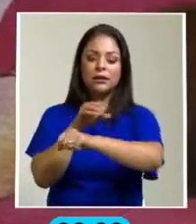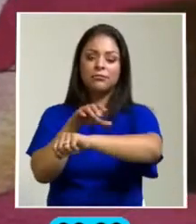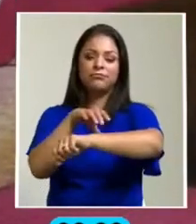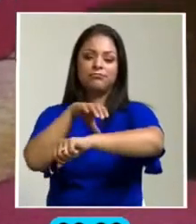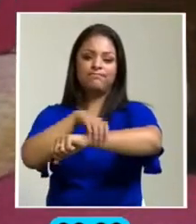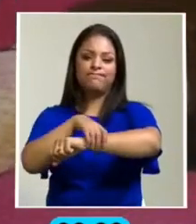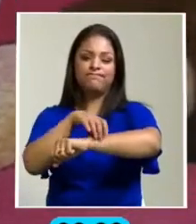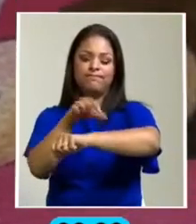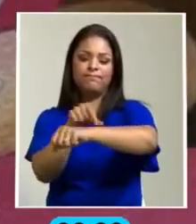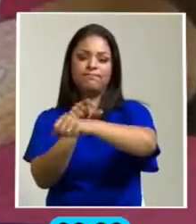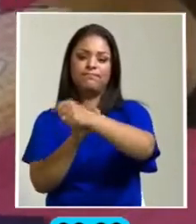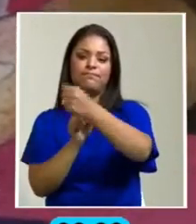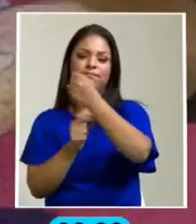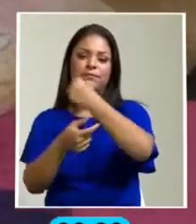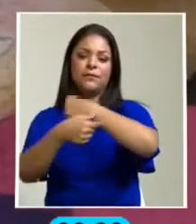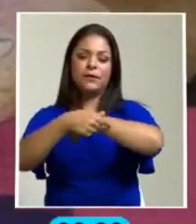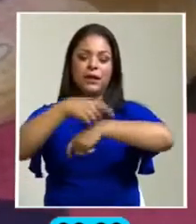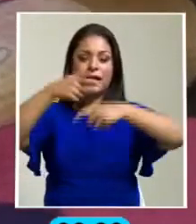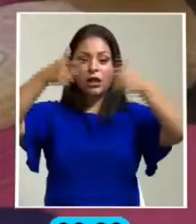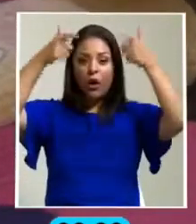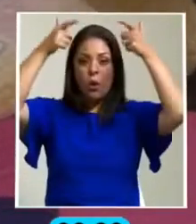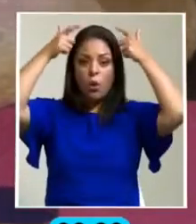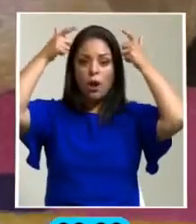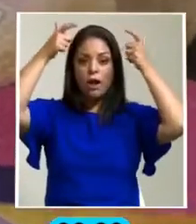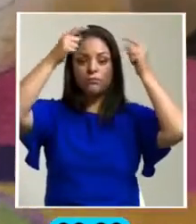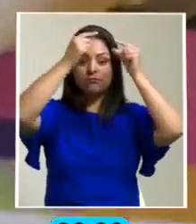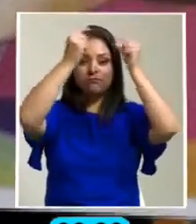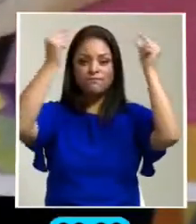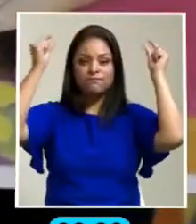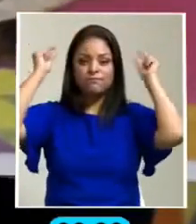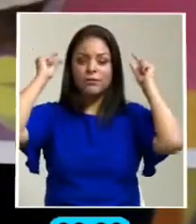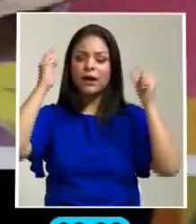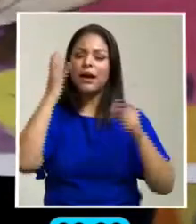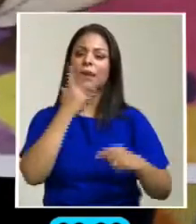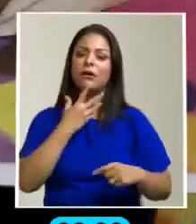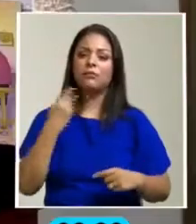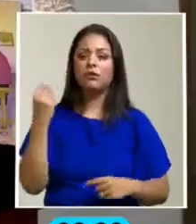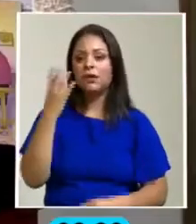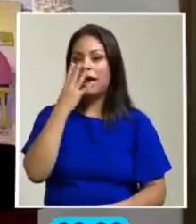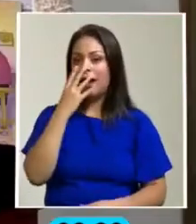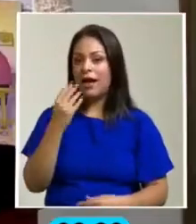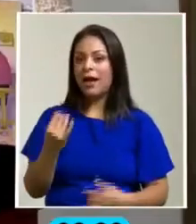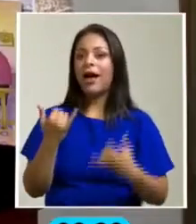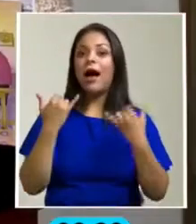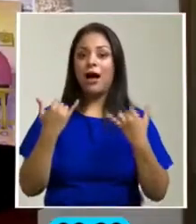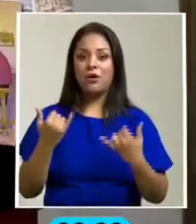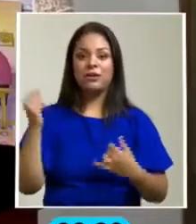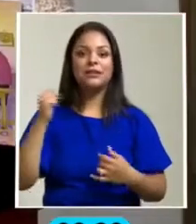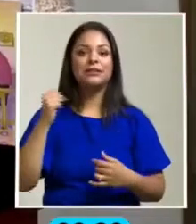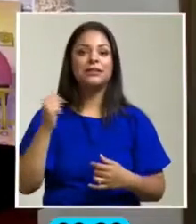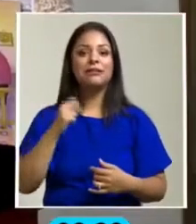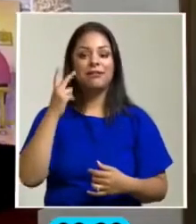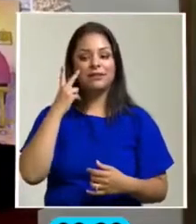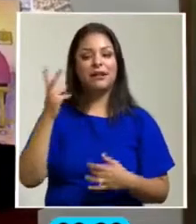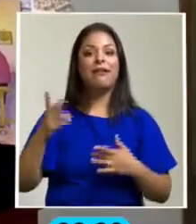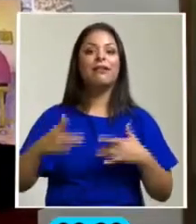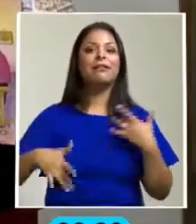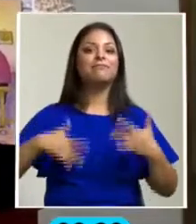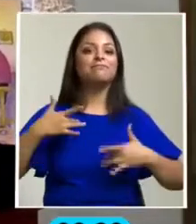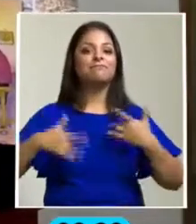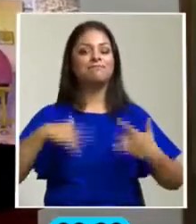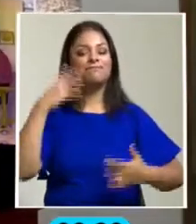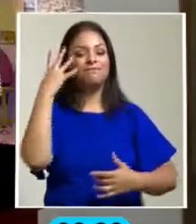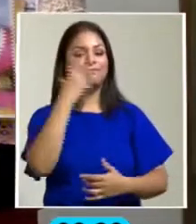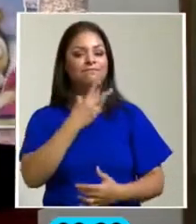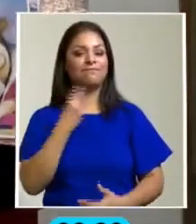corona hermosísima a la Danta. Ay, ahora sí se iba a ver hermosa y se iba a sentir mucho mejor esa Danta.